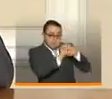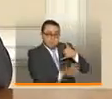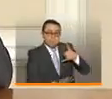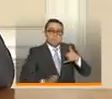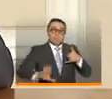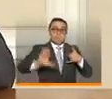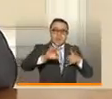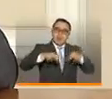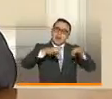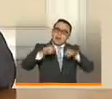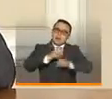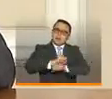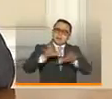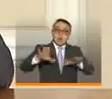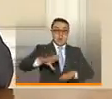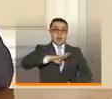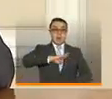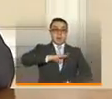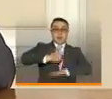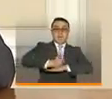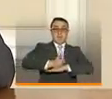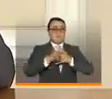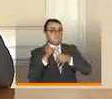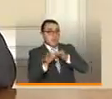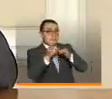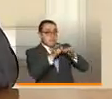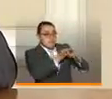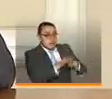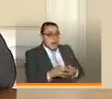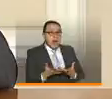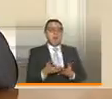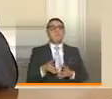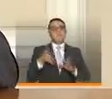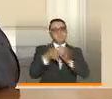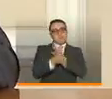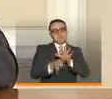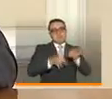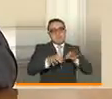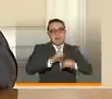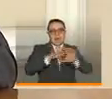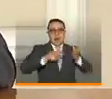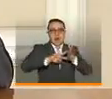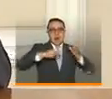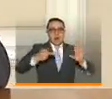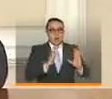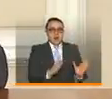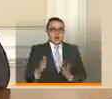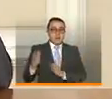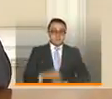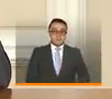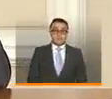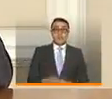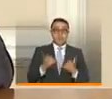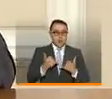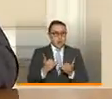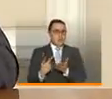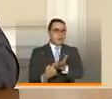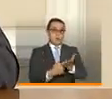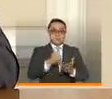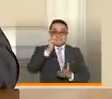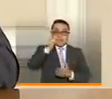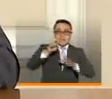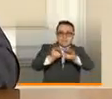a los alcaldes de cuáles son esos lineamientos técnicos operativos. Estuvimos trabajando también en eso hoy, presidente. Mañana los tendrá el